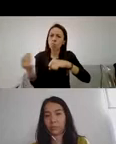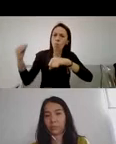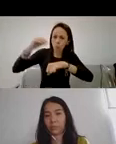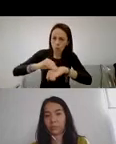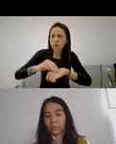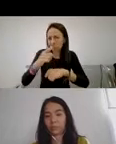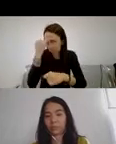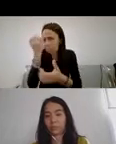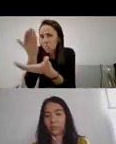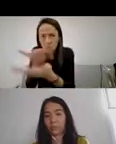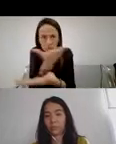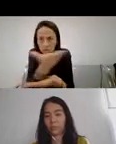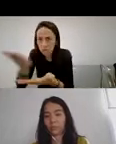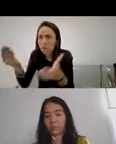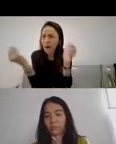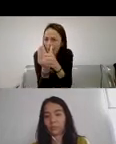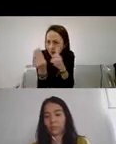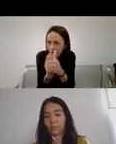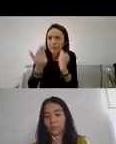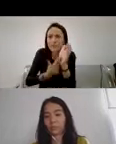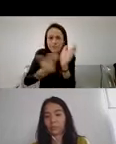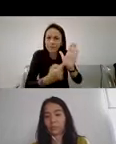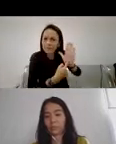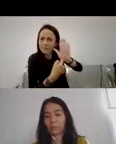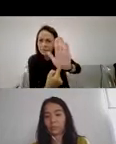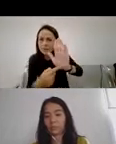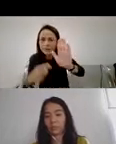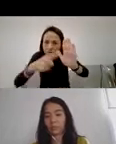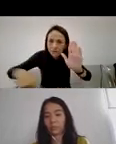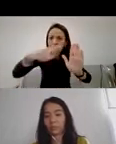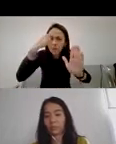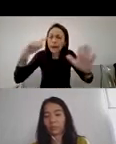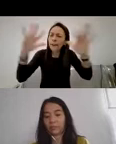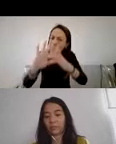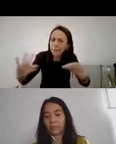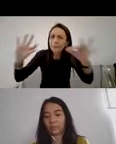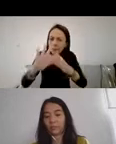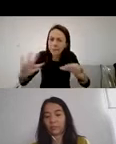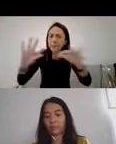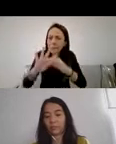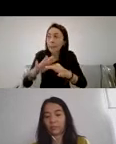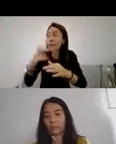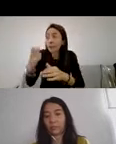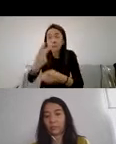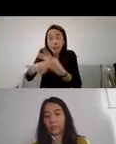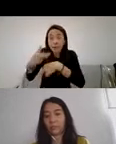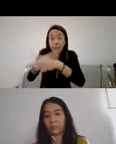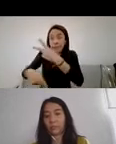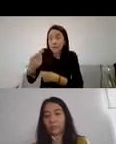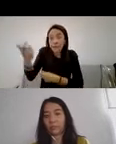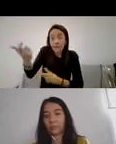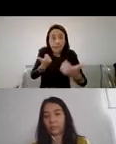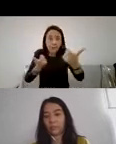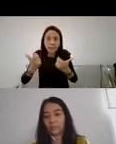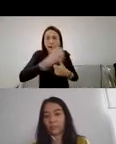organizar la definición, el detalle de los ingresos que recibe cada organización. Hay quienes